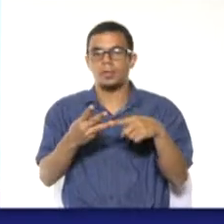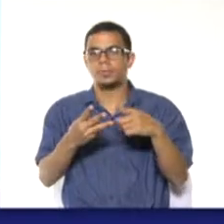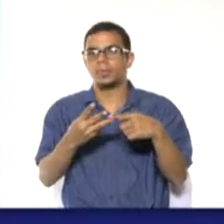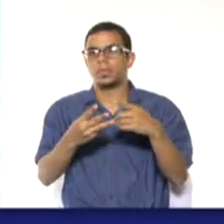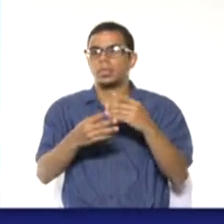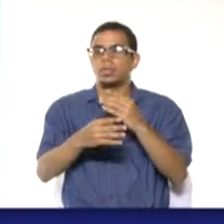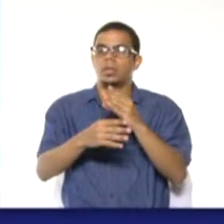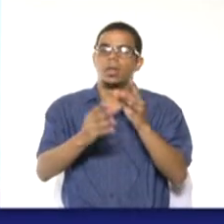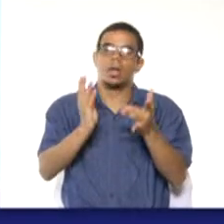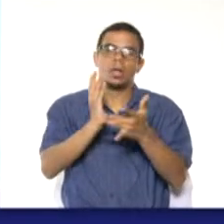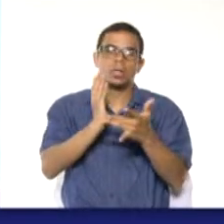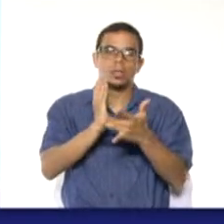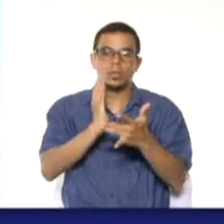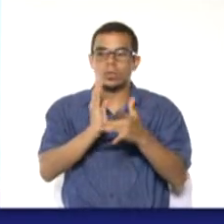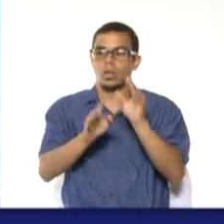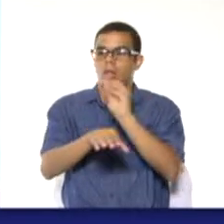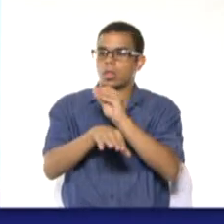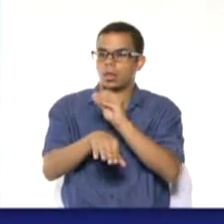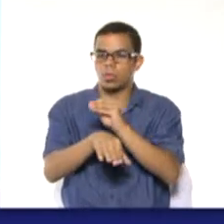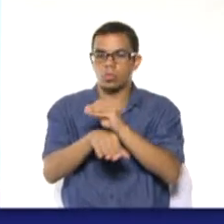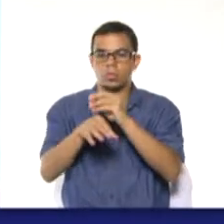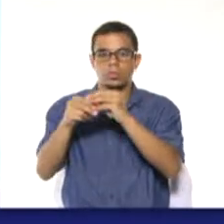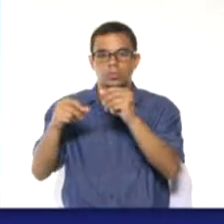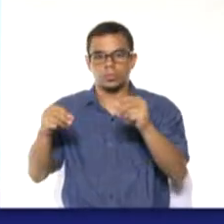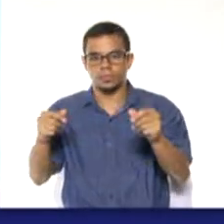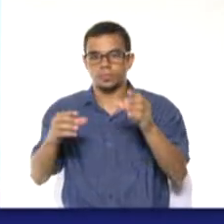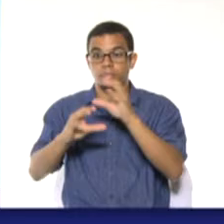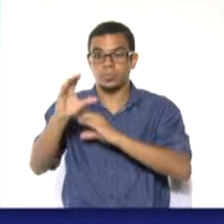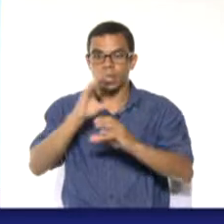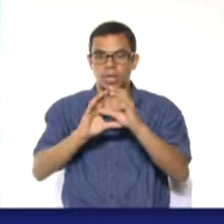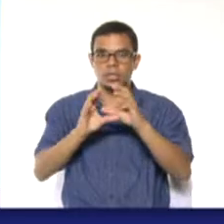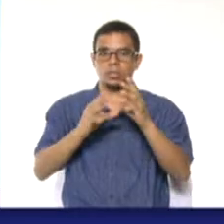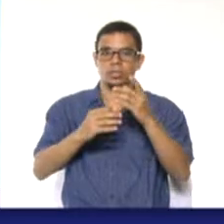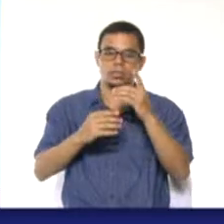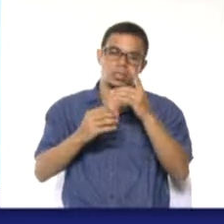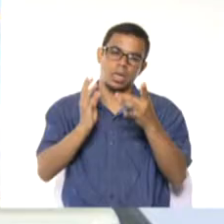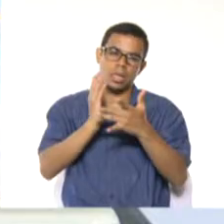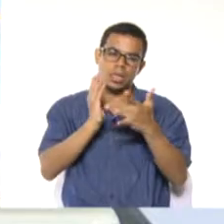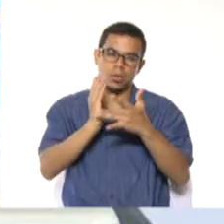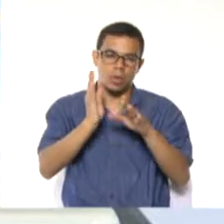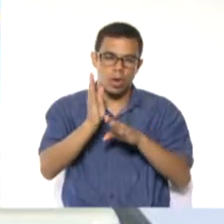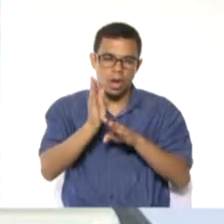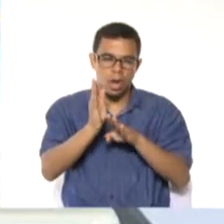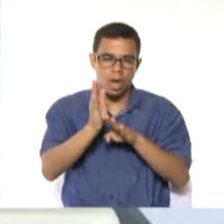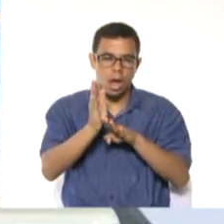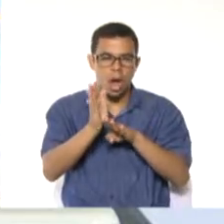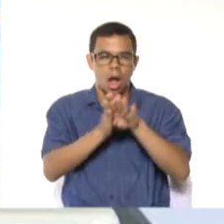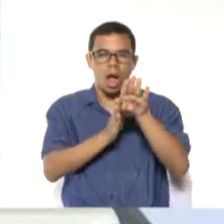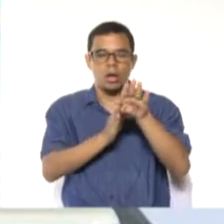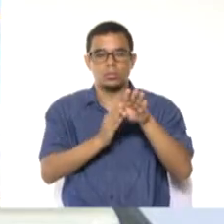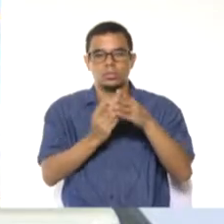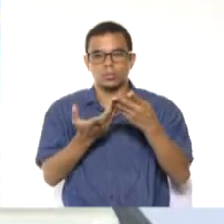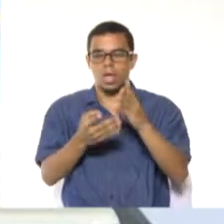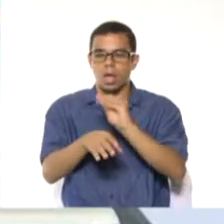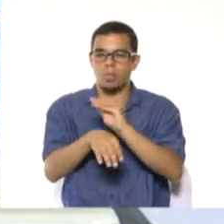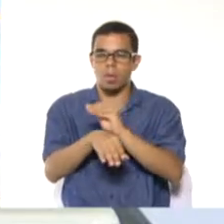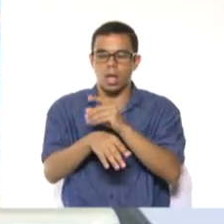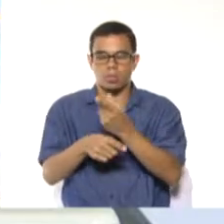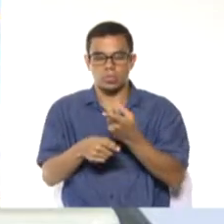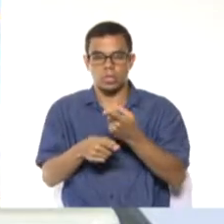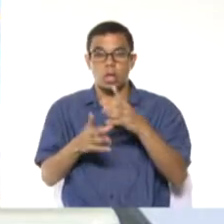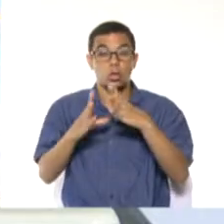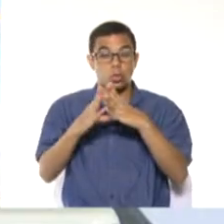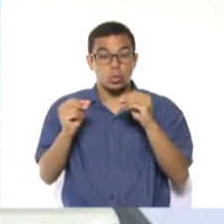biotecnología de plantas y la ciencia de datos o el avance tecnológico. Muy bien, estos aparatos,